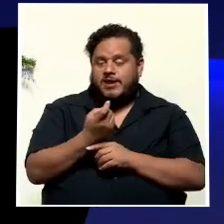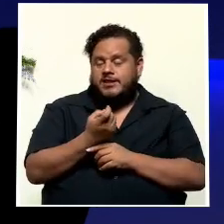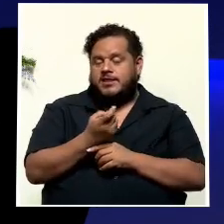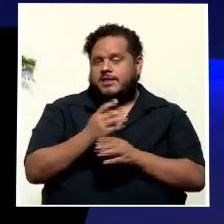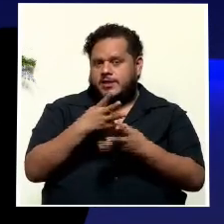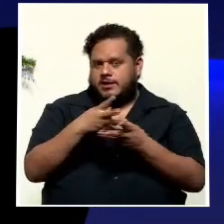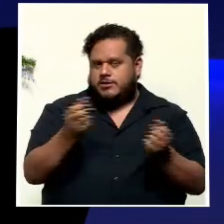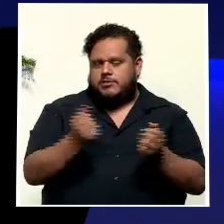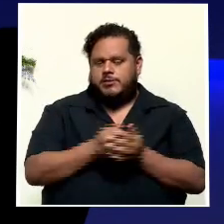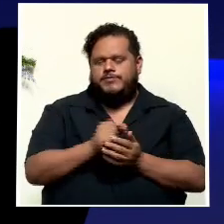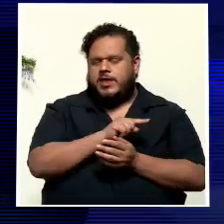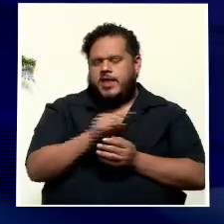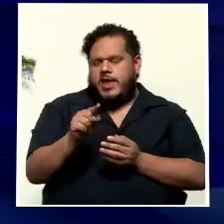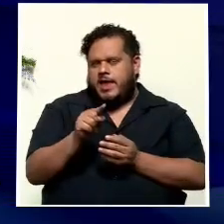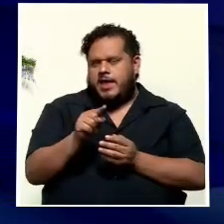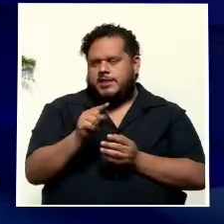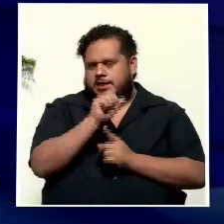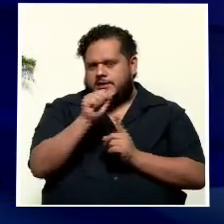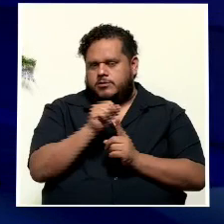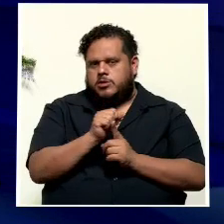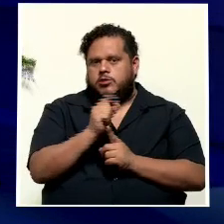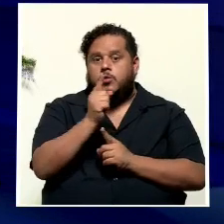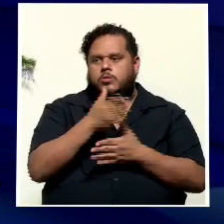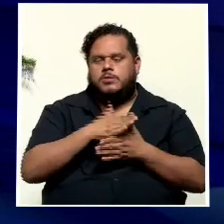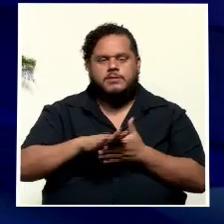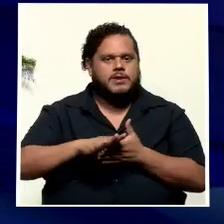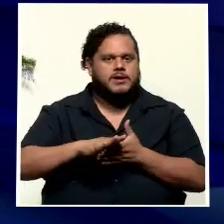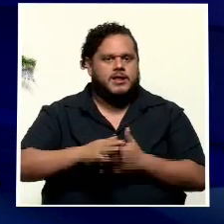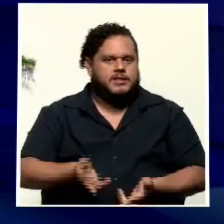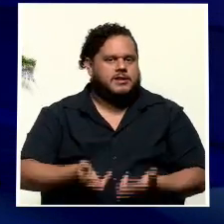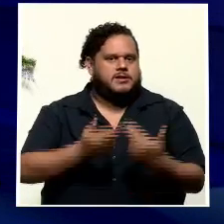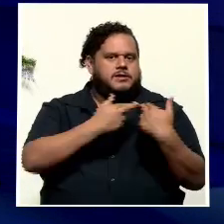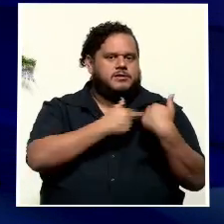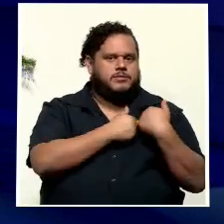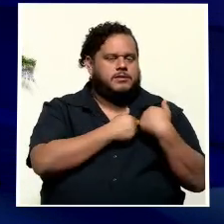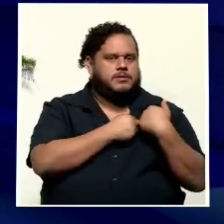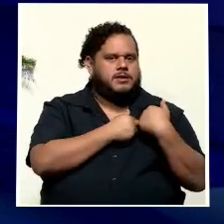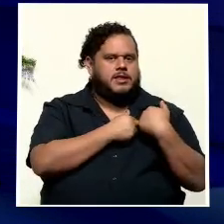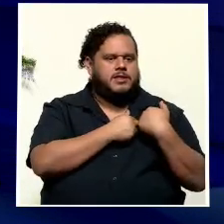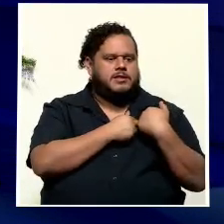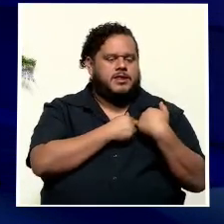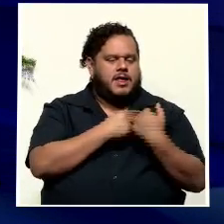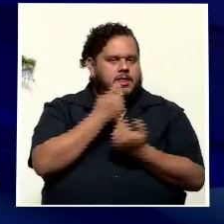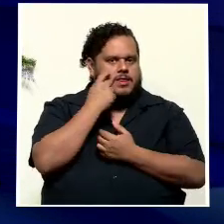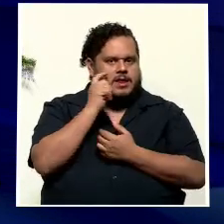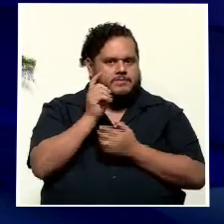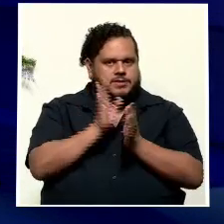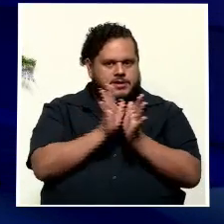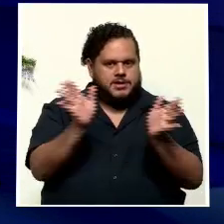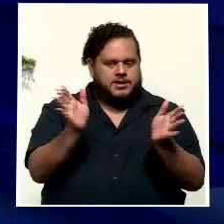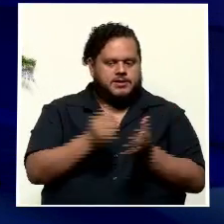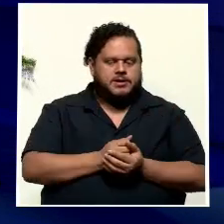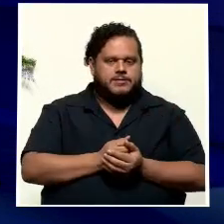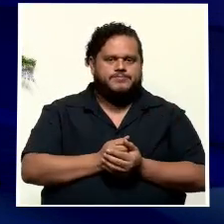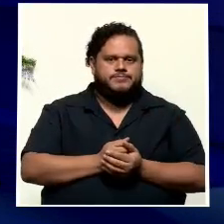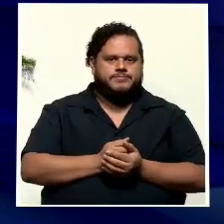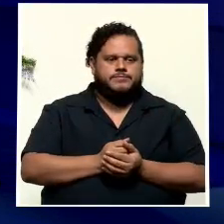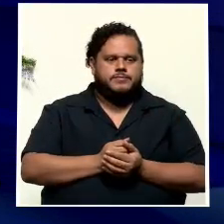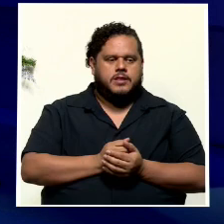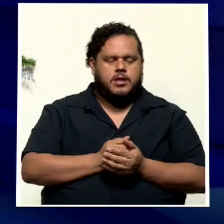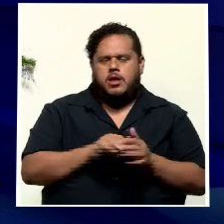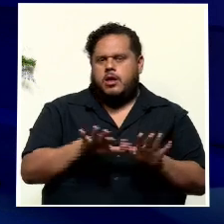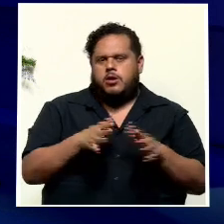Esos casos son solo una parte de las responsabilidades de la Fiscalía General.